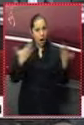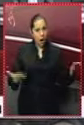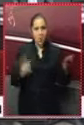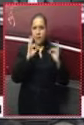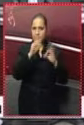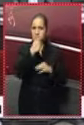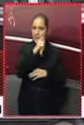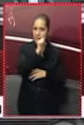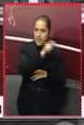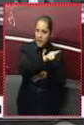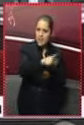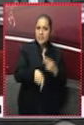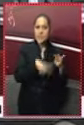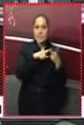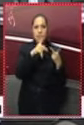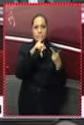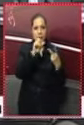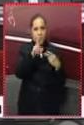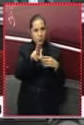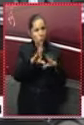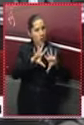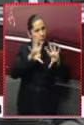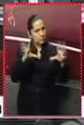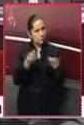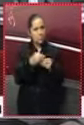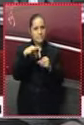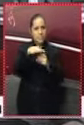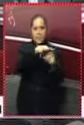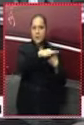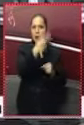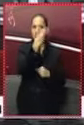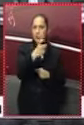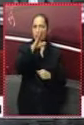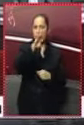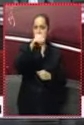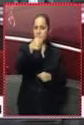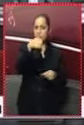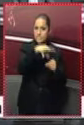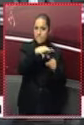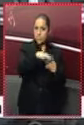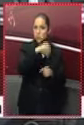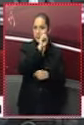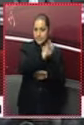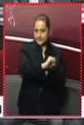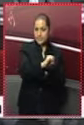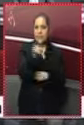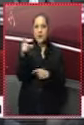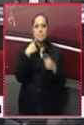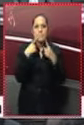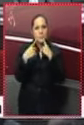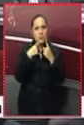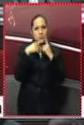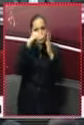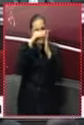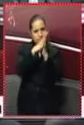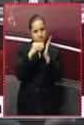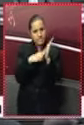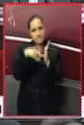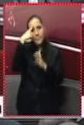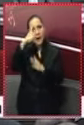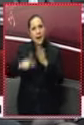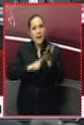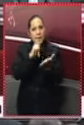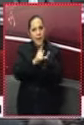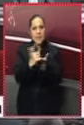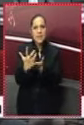lo particular por 296 votos, el proyecto de decreto de ley de ingresos de